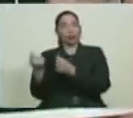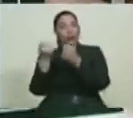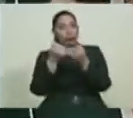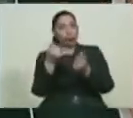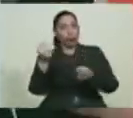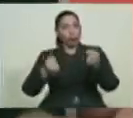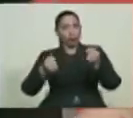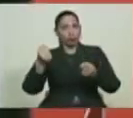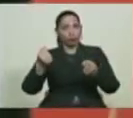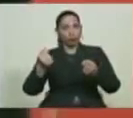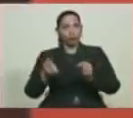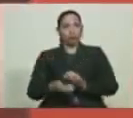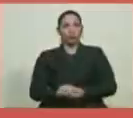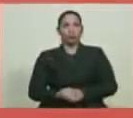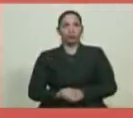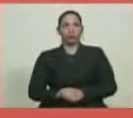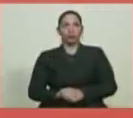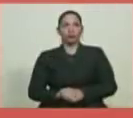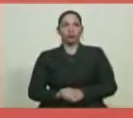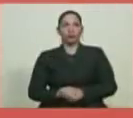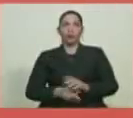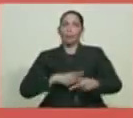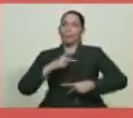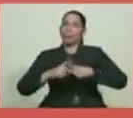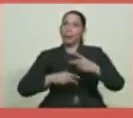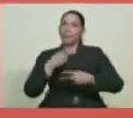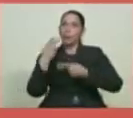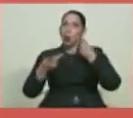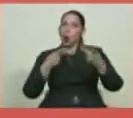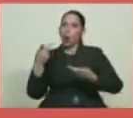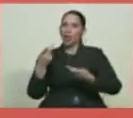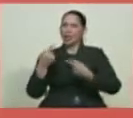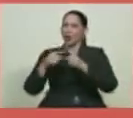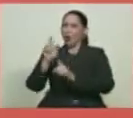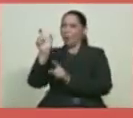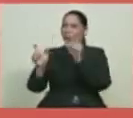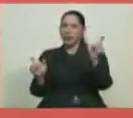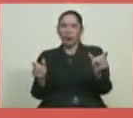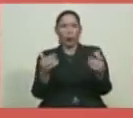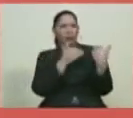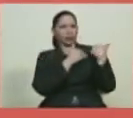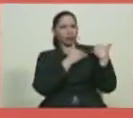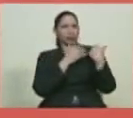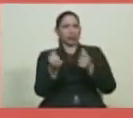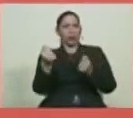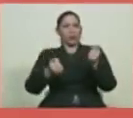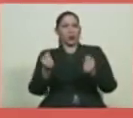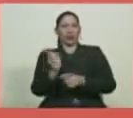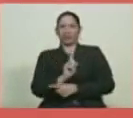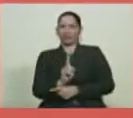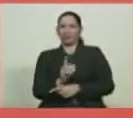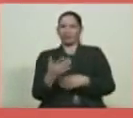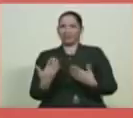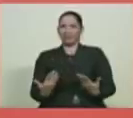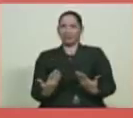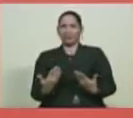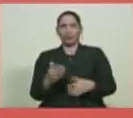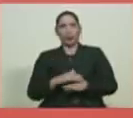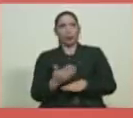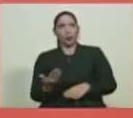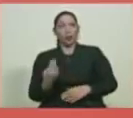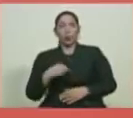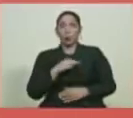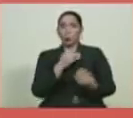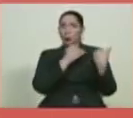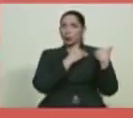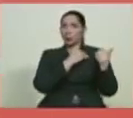alusión a el planteamiento político que tenga uno u otro representante del sector transporte, porque